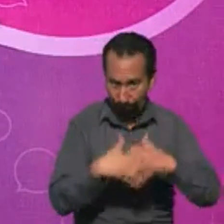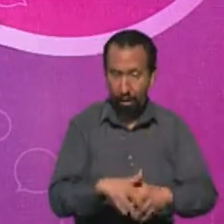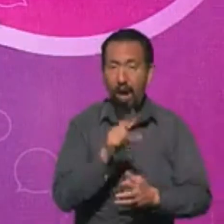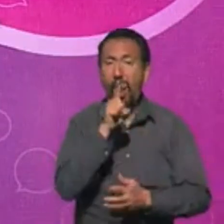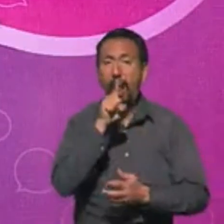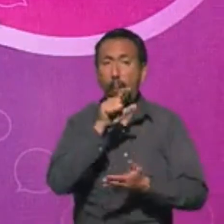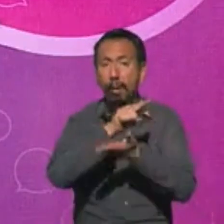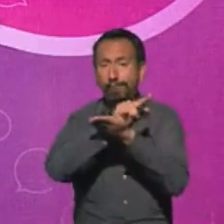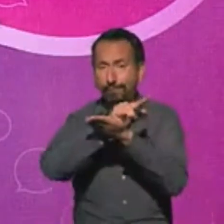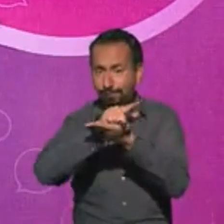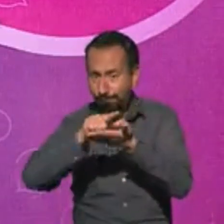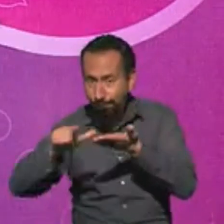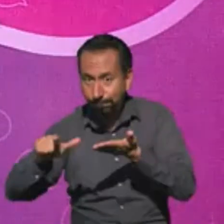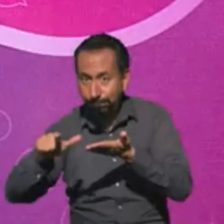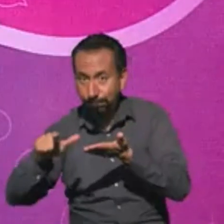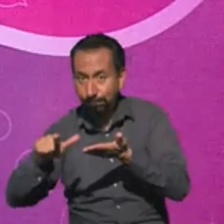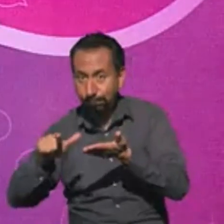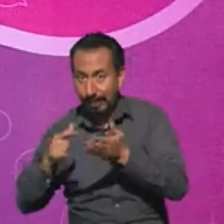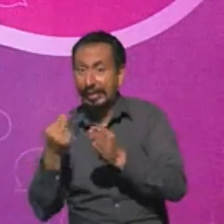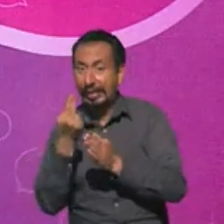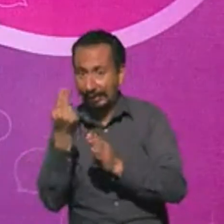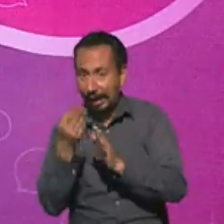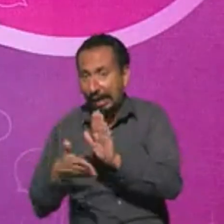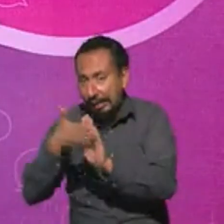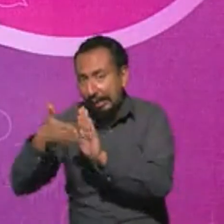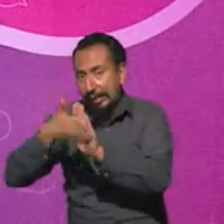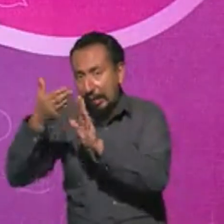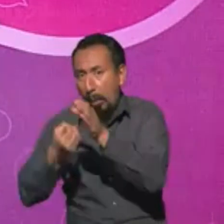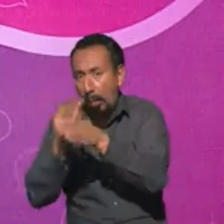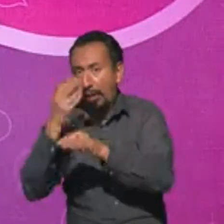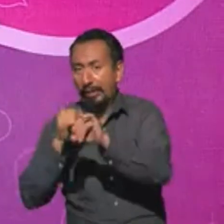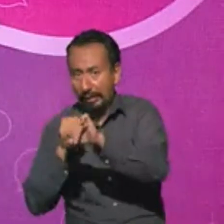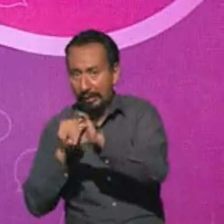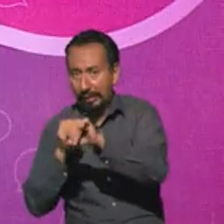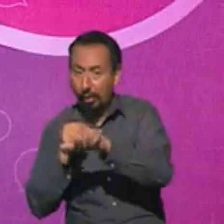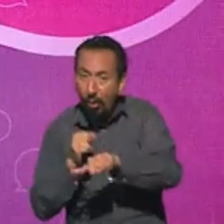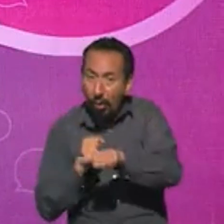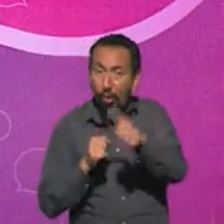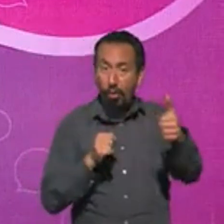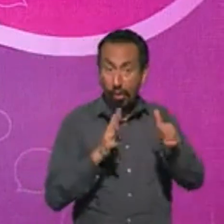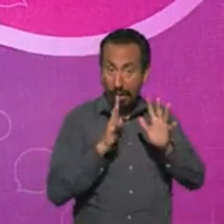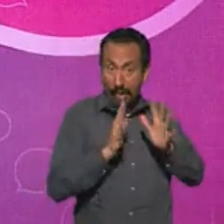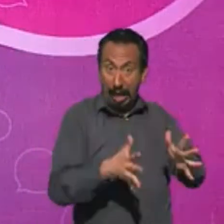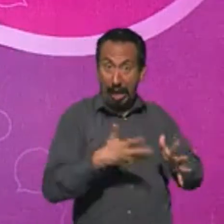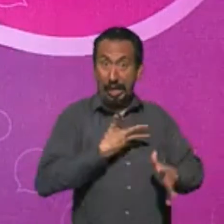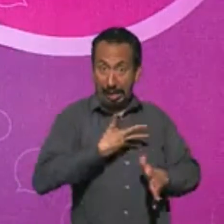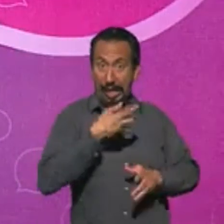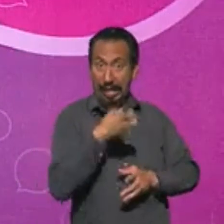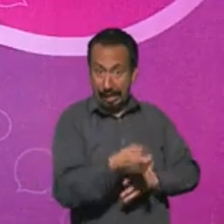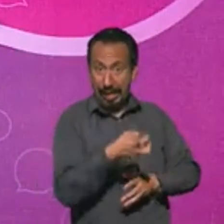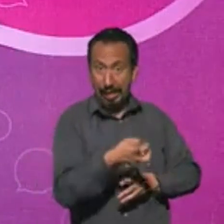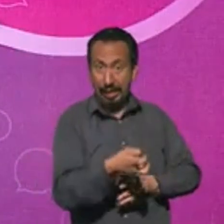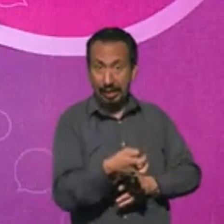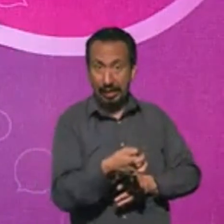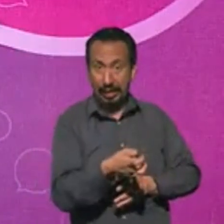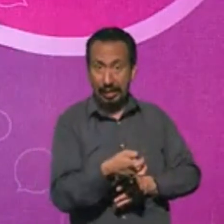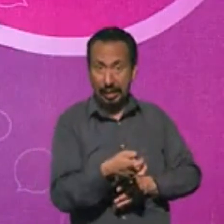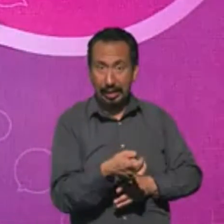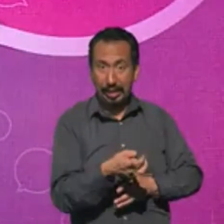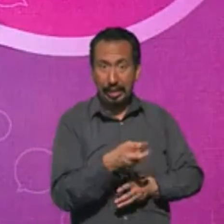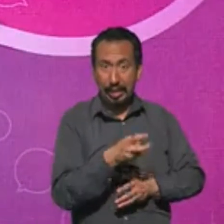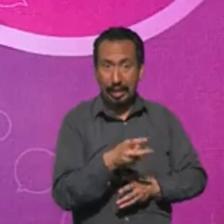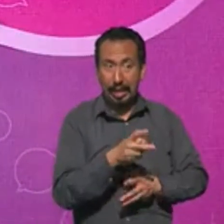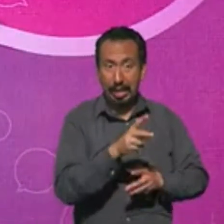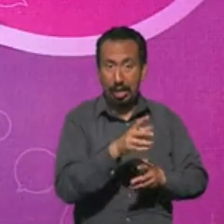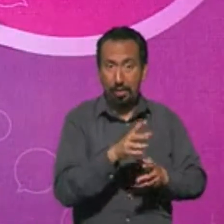las que están que funcionan mal tenemos que hacer que ya no vendan el agua